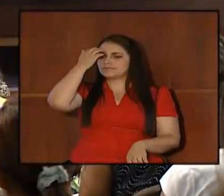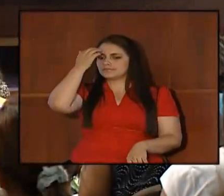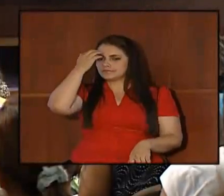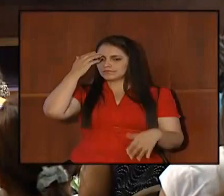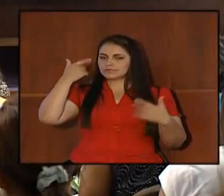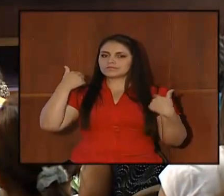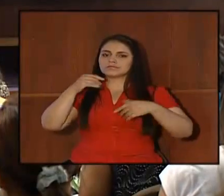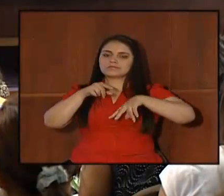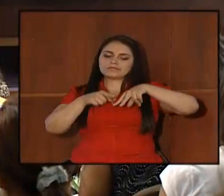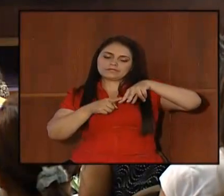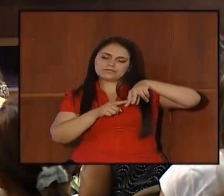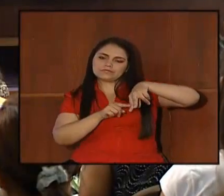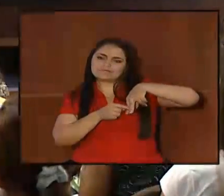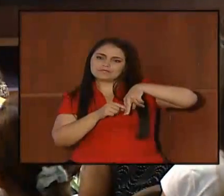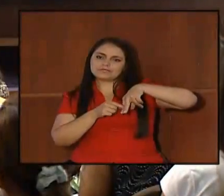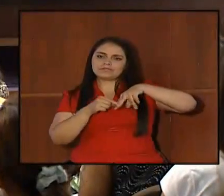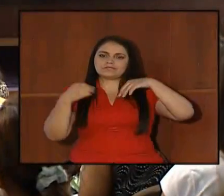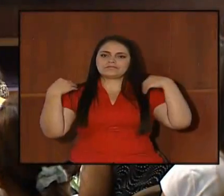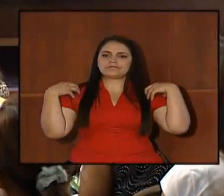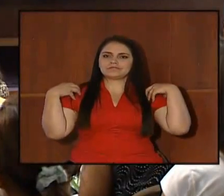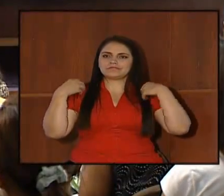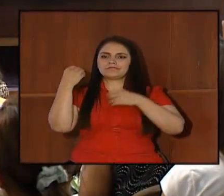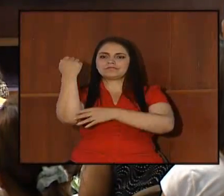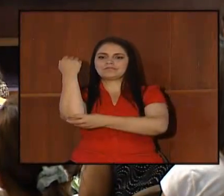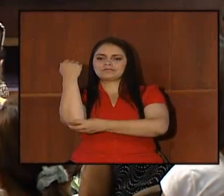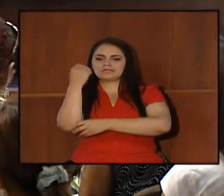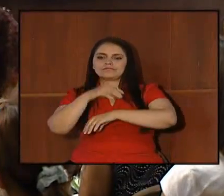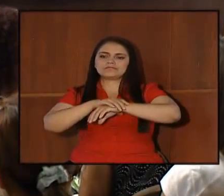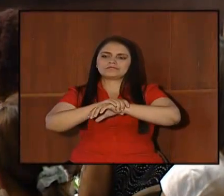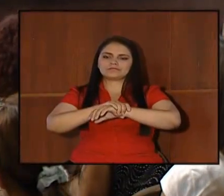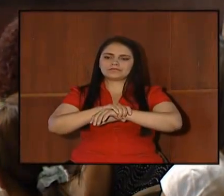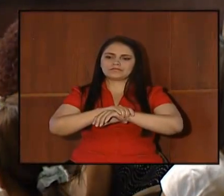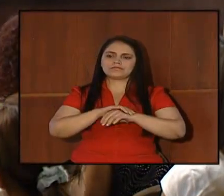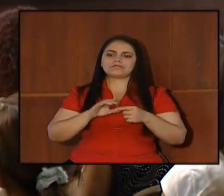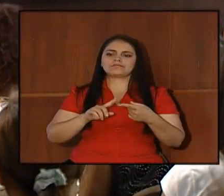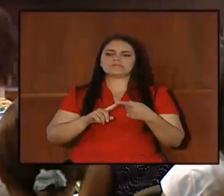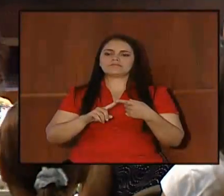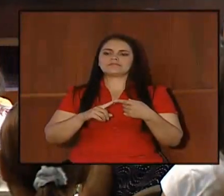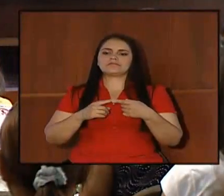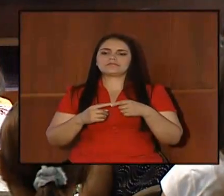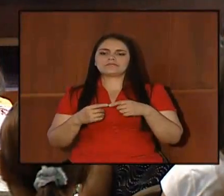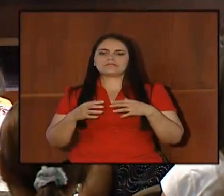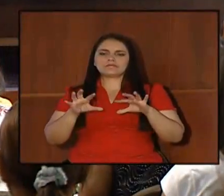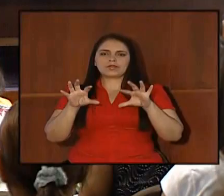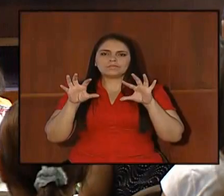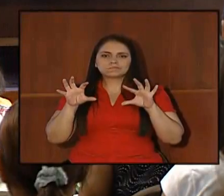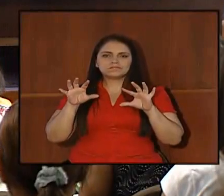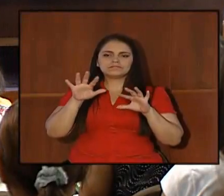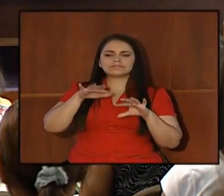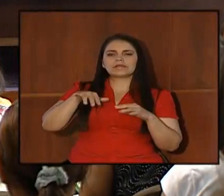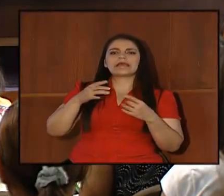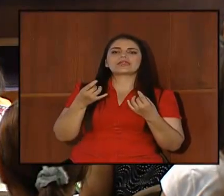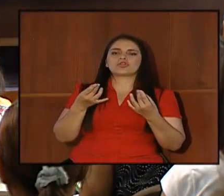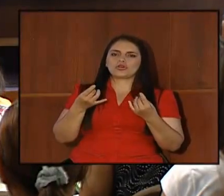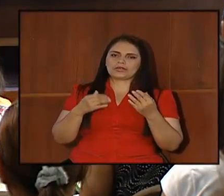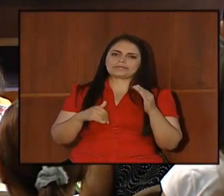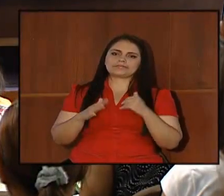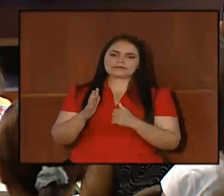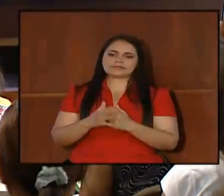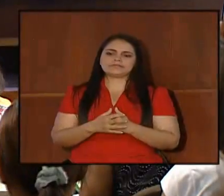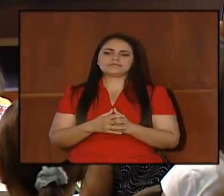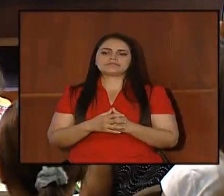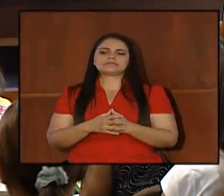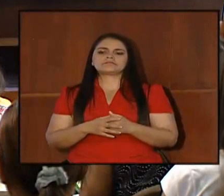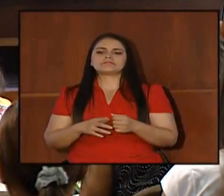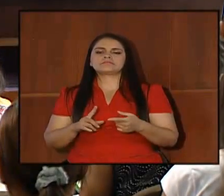articulaciones, pero se va a enfocar mucho en hombros, en caderas, en rodillas. Va a haber